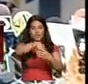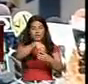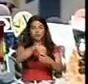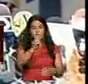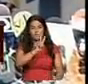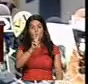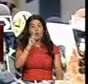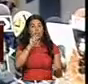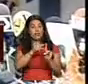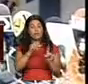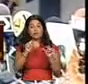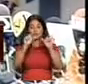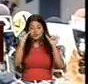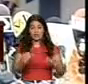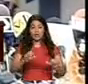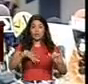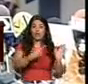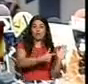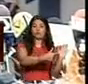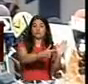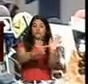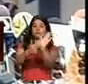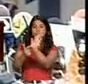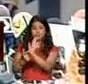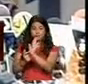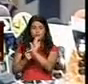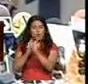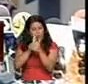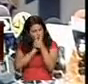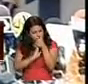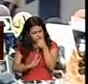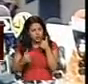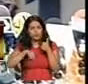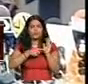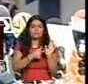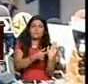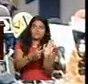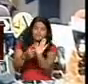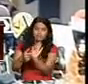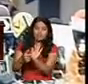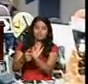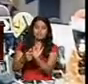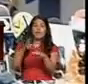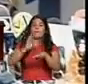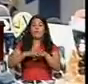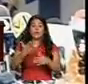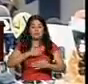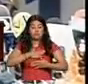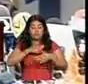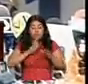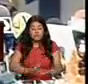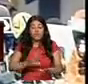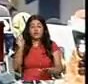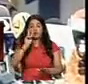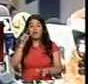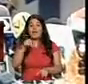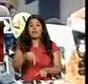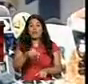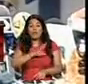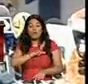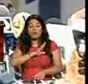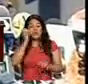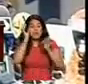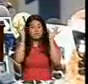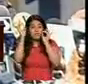sistema podamos enseñárselo humilde y modestamente porque es hechura de Venezuela es una marca venezolana y